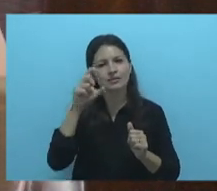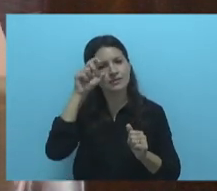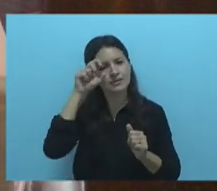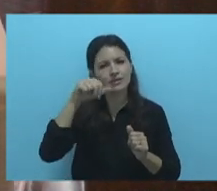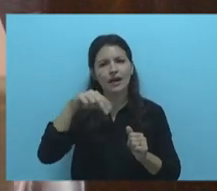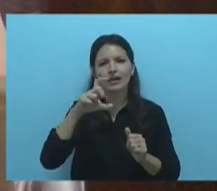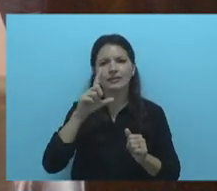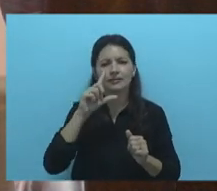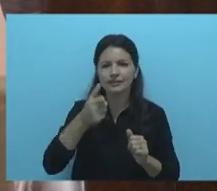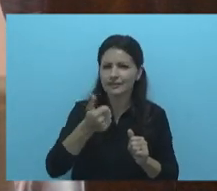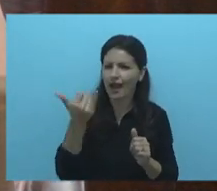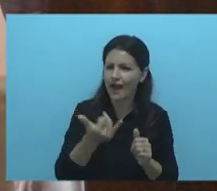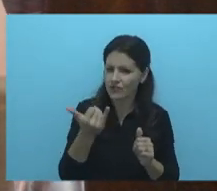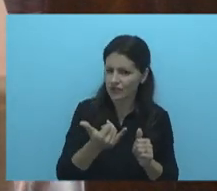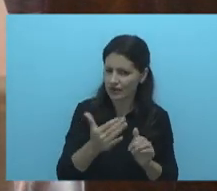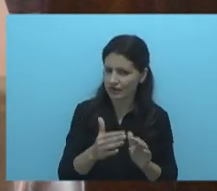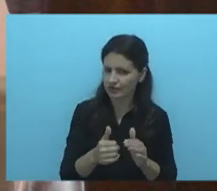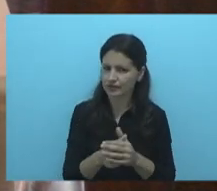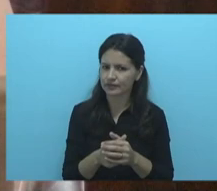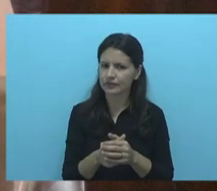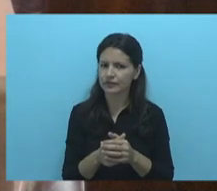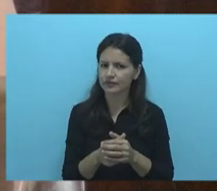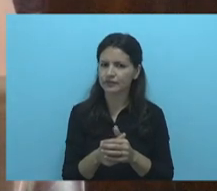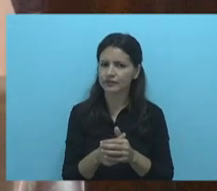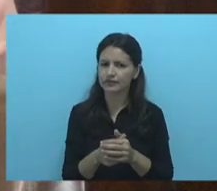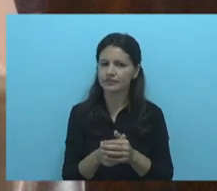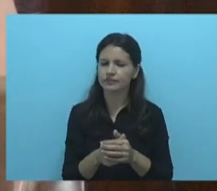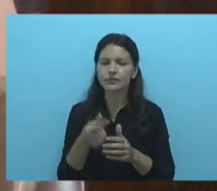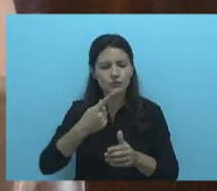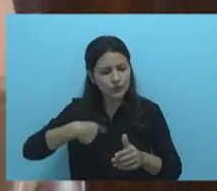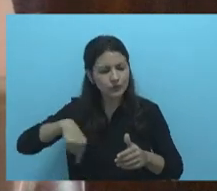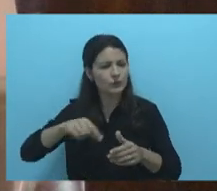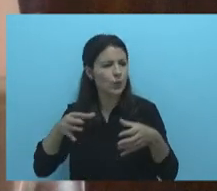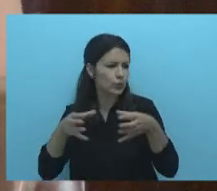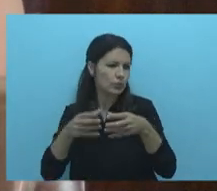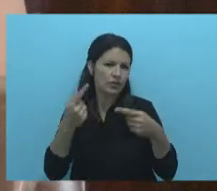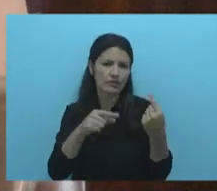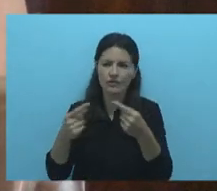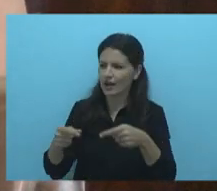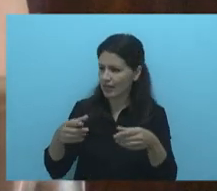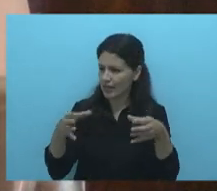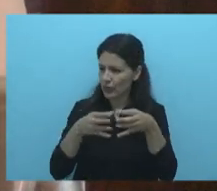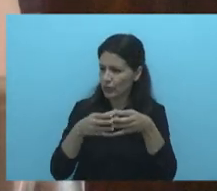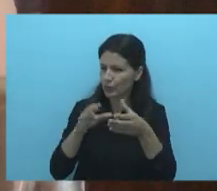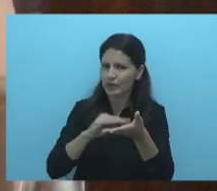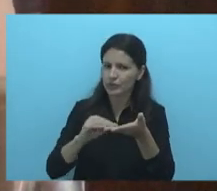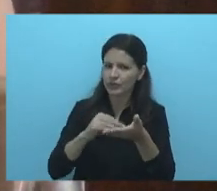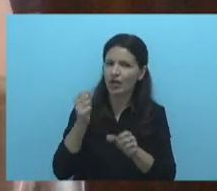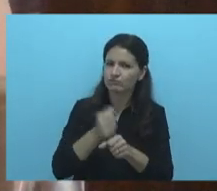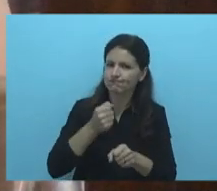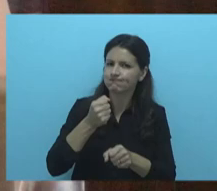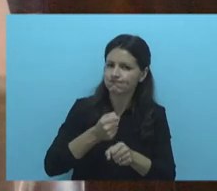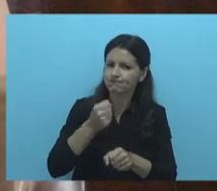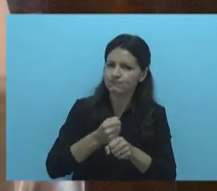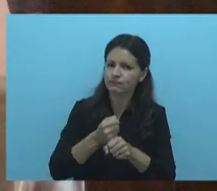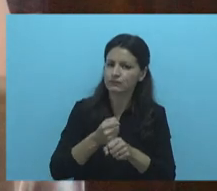proyectos de ley de otras diputadas y diputados que trabajamos durante los años previos, que luego perdió estado